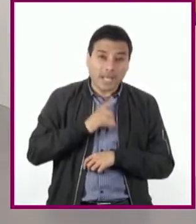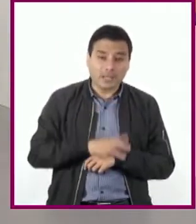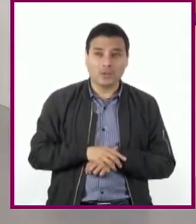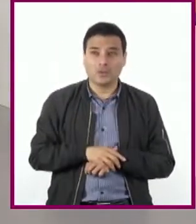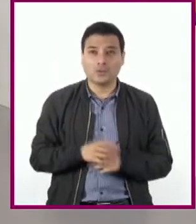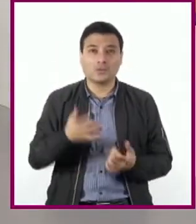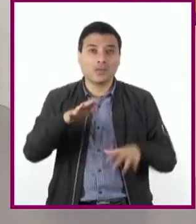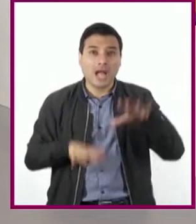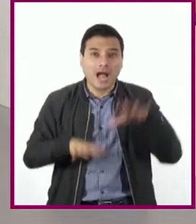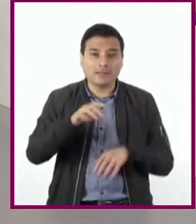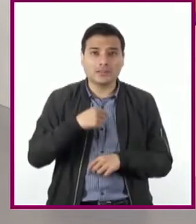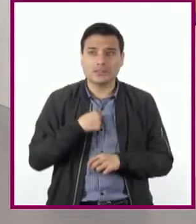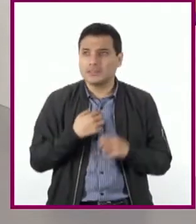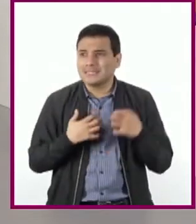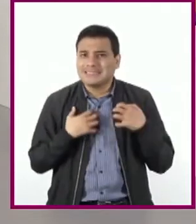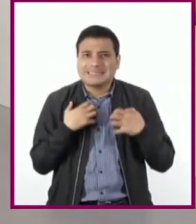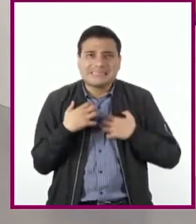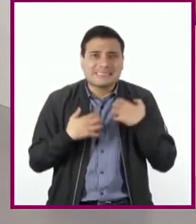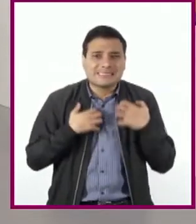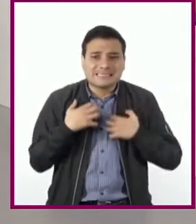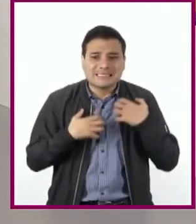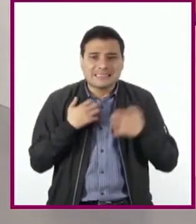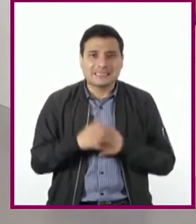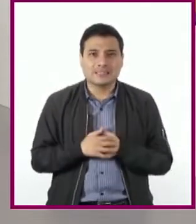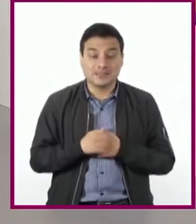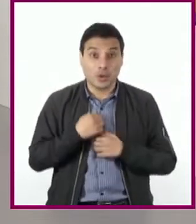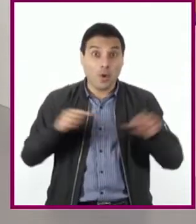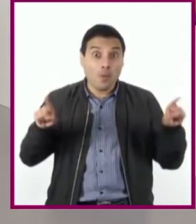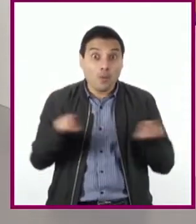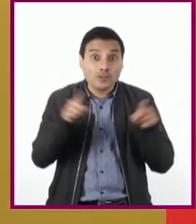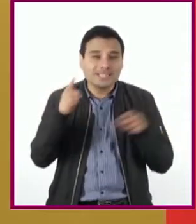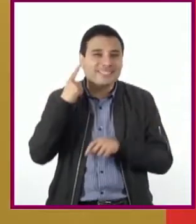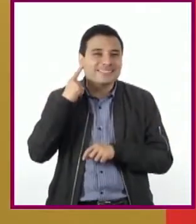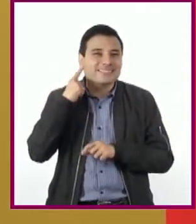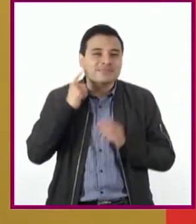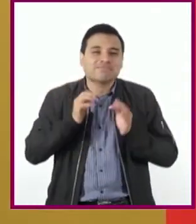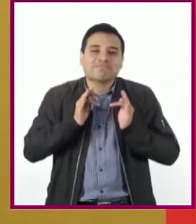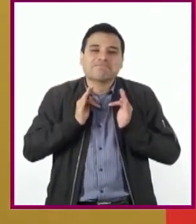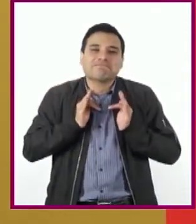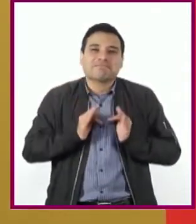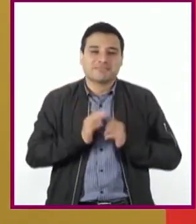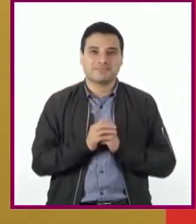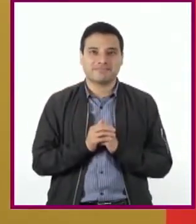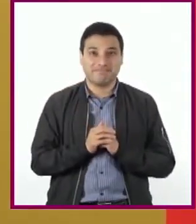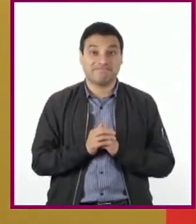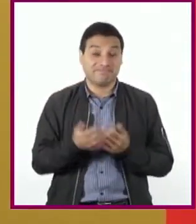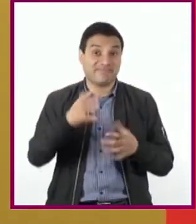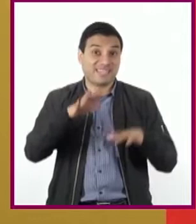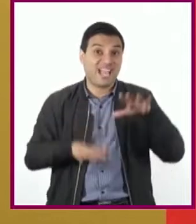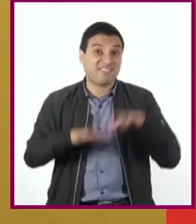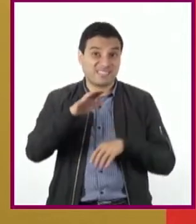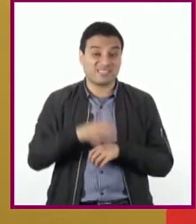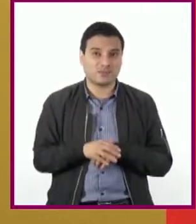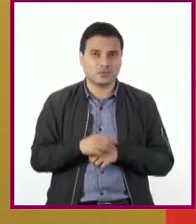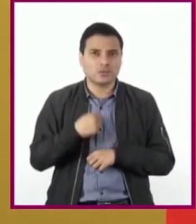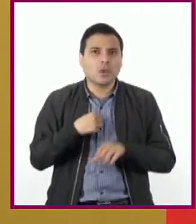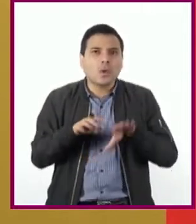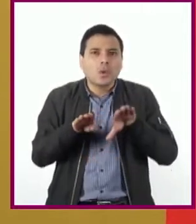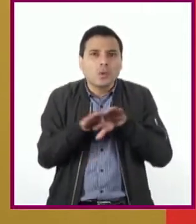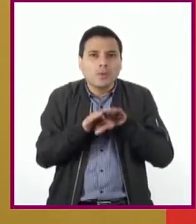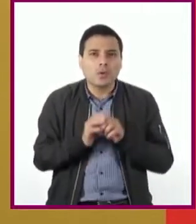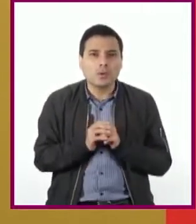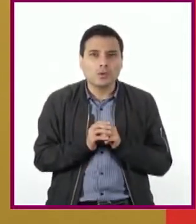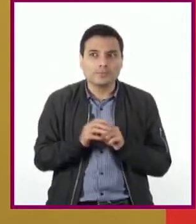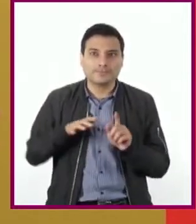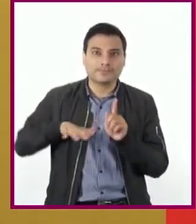otras estoy intranquila, pero pongo música y me relajo. Muchas veces yo me concentro en los sonidos que hay